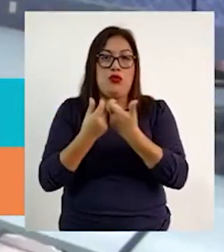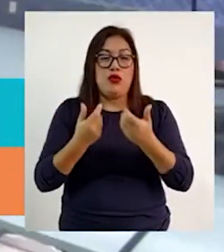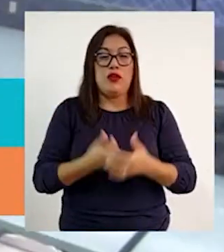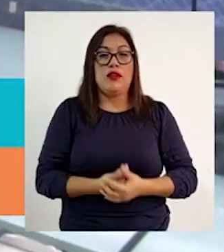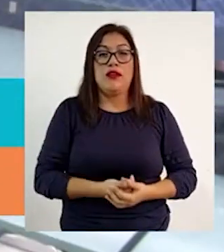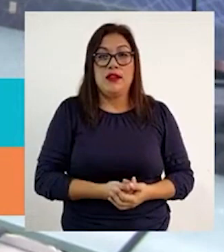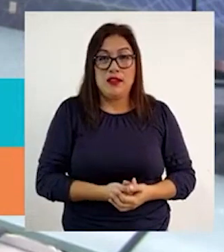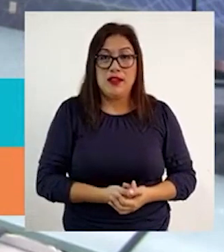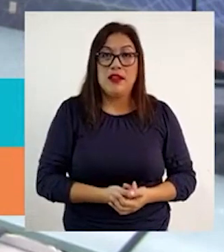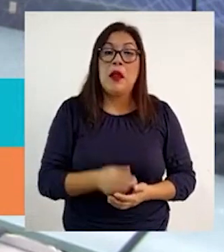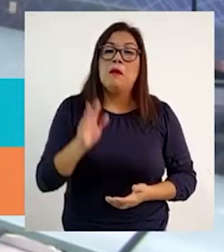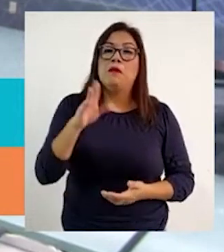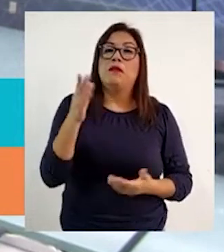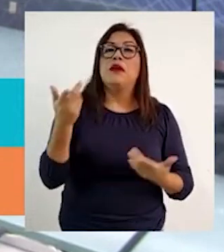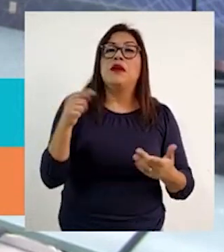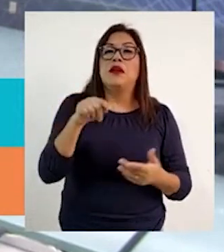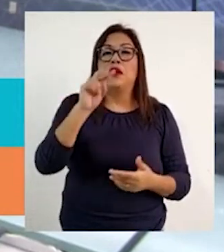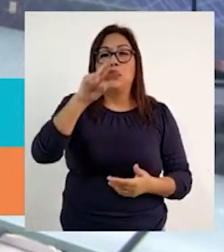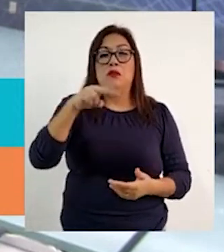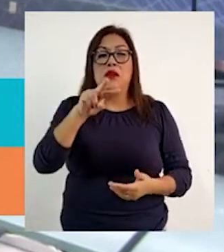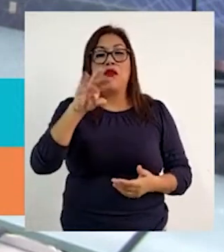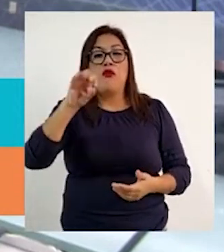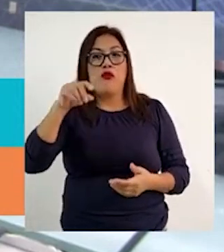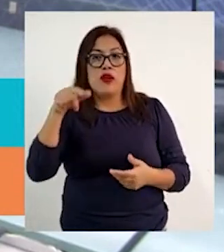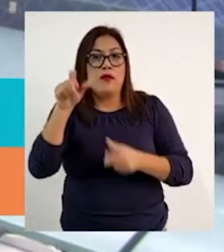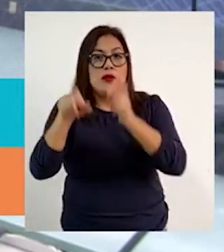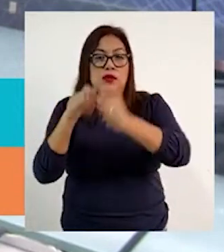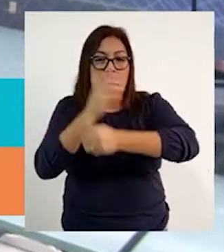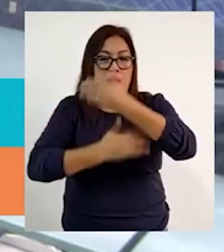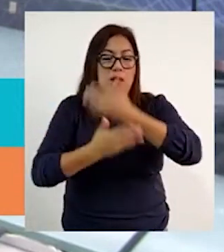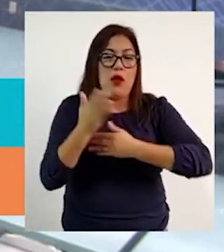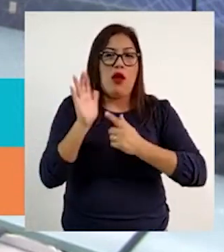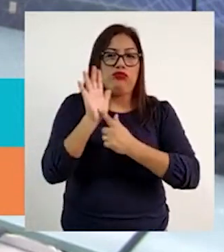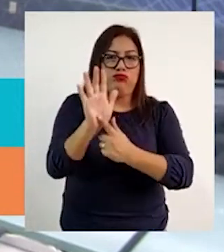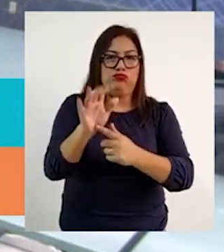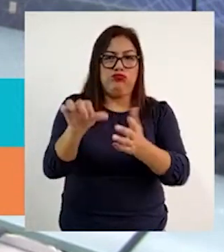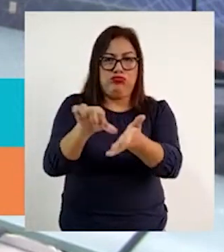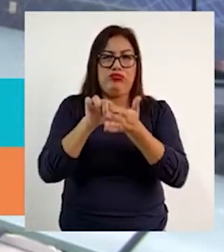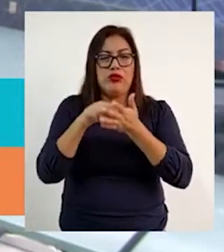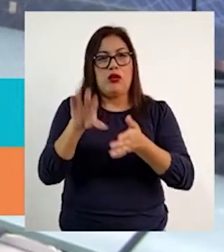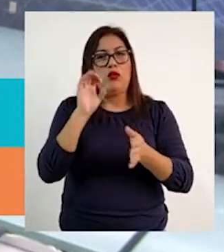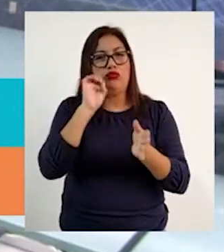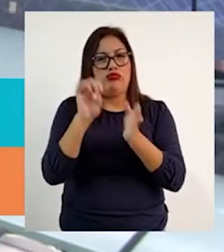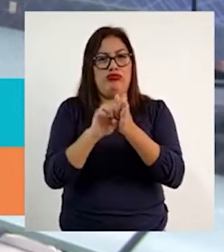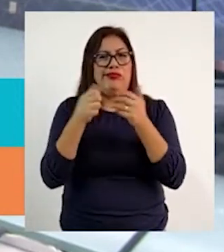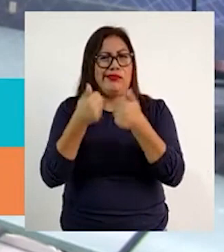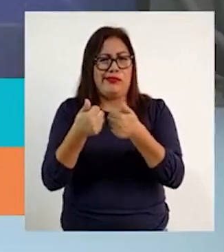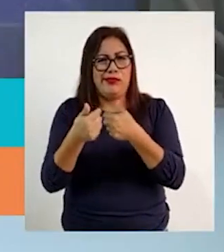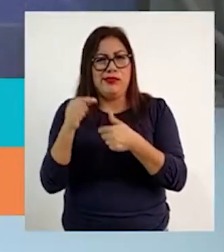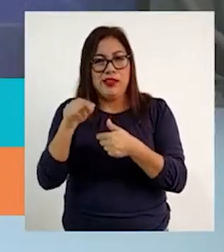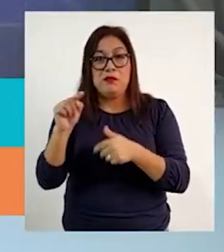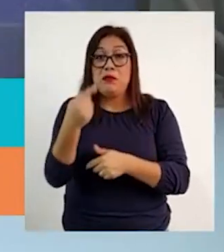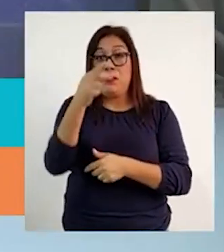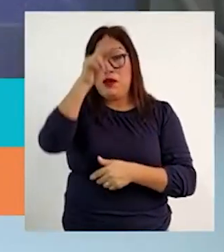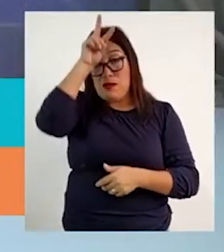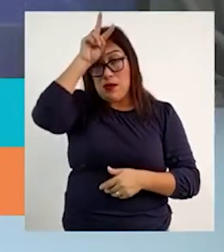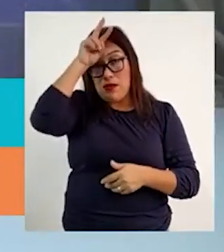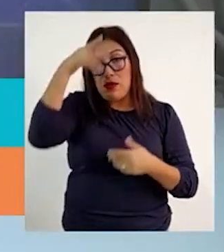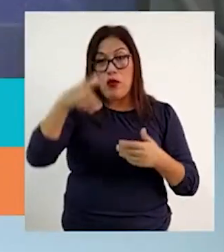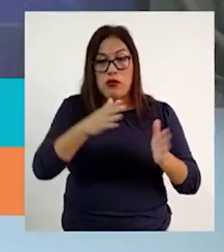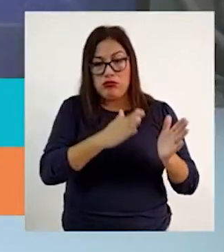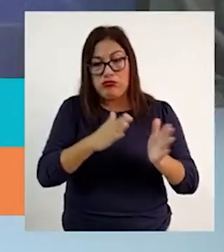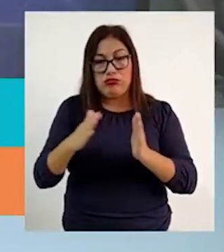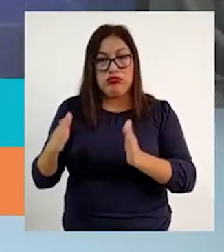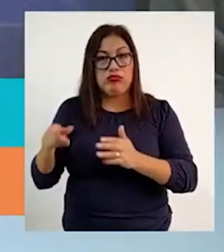discapacidad dejaron un buen ejemplo. Primero el Perú en la organización de ese gran evento de Lima